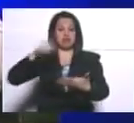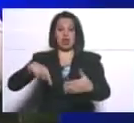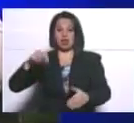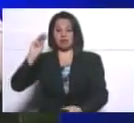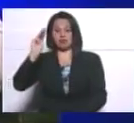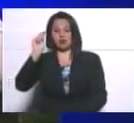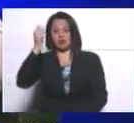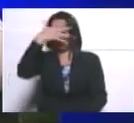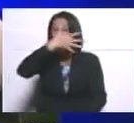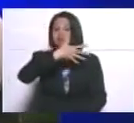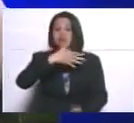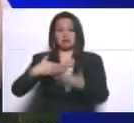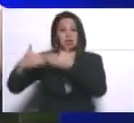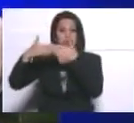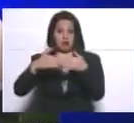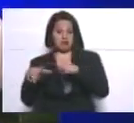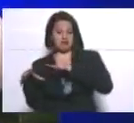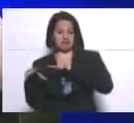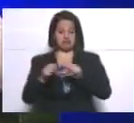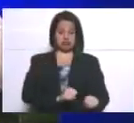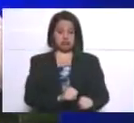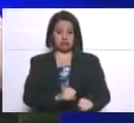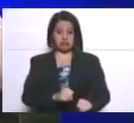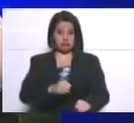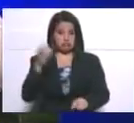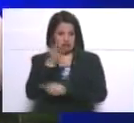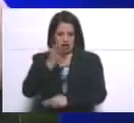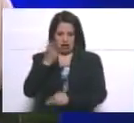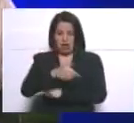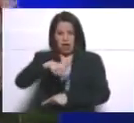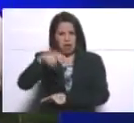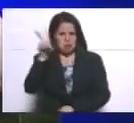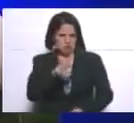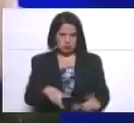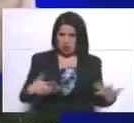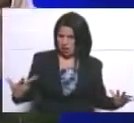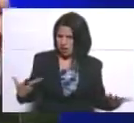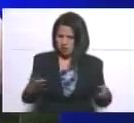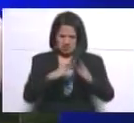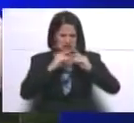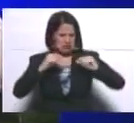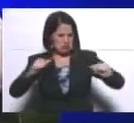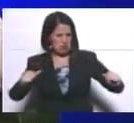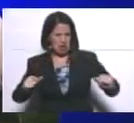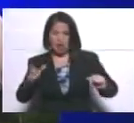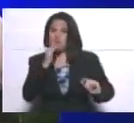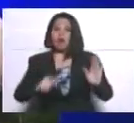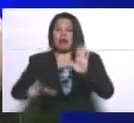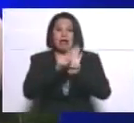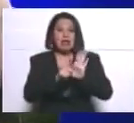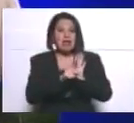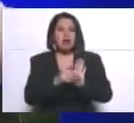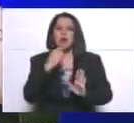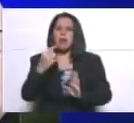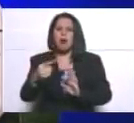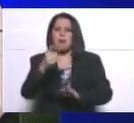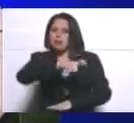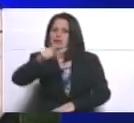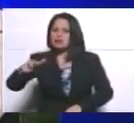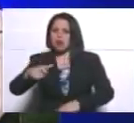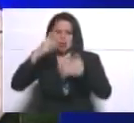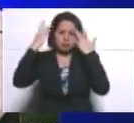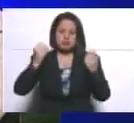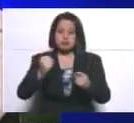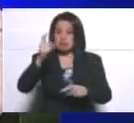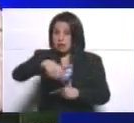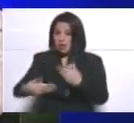Estados Unidos, Donald Trump, se impusieron sanciones unilaterales y extraterritoriales e ilícitas contra funcionarios, empezando por el presidente